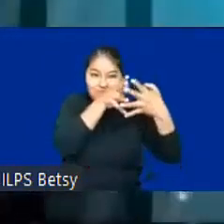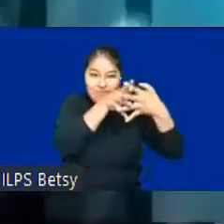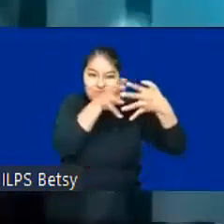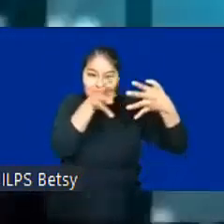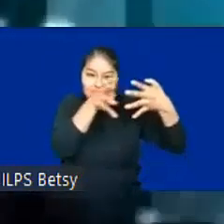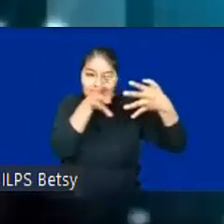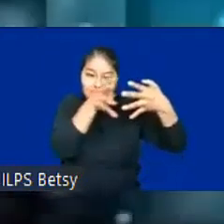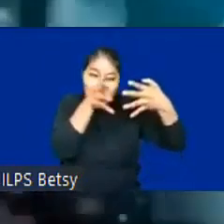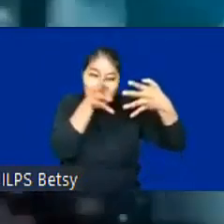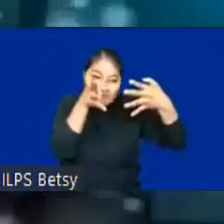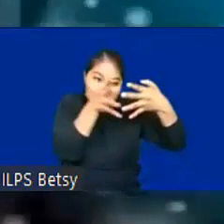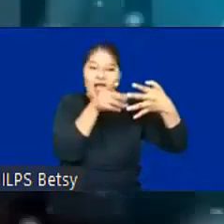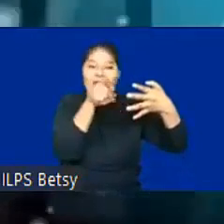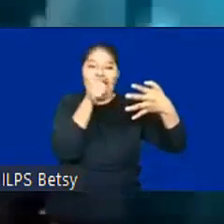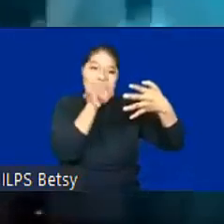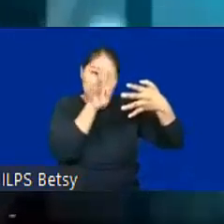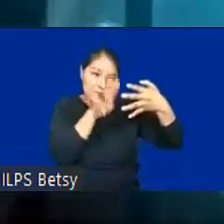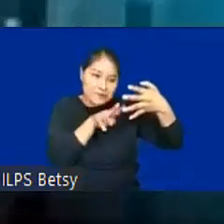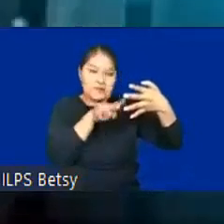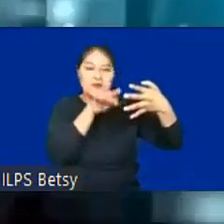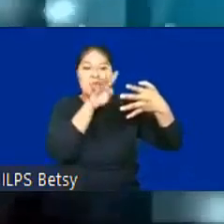y ya estamos